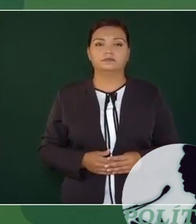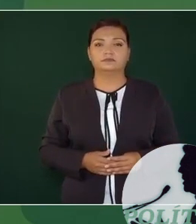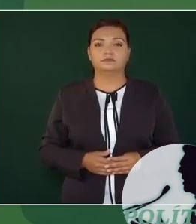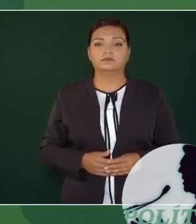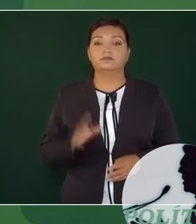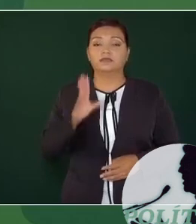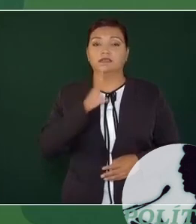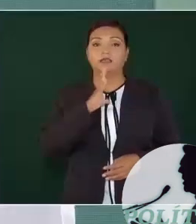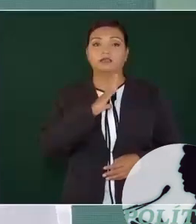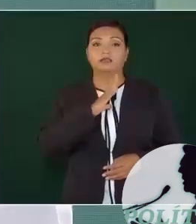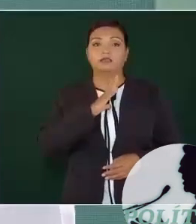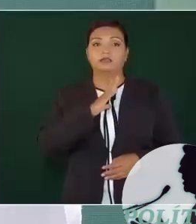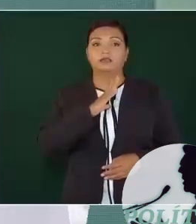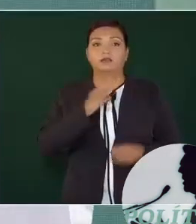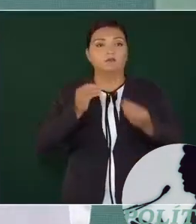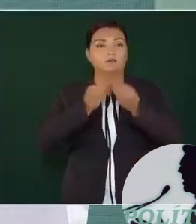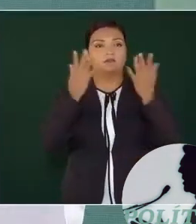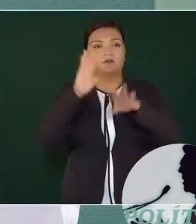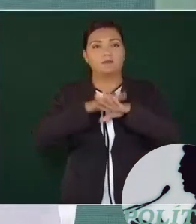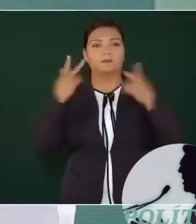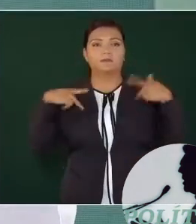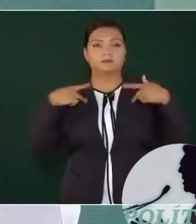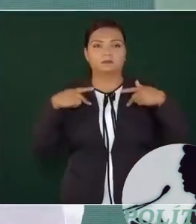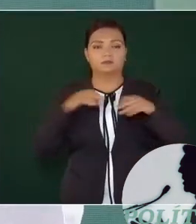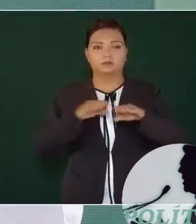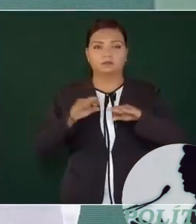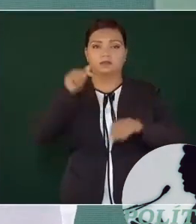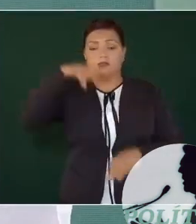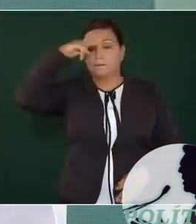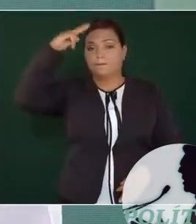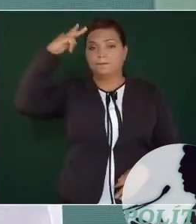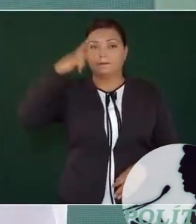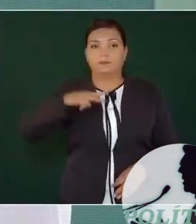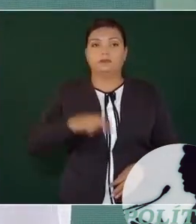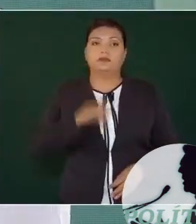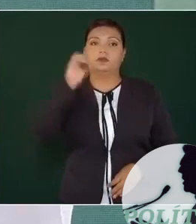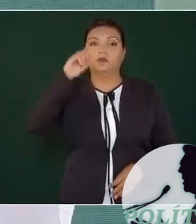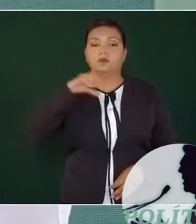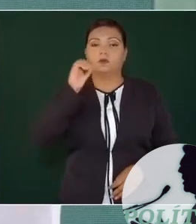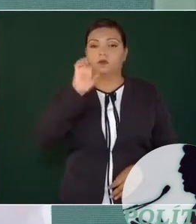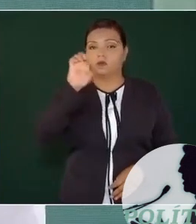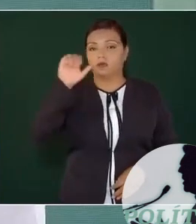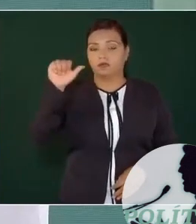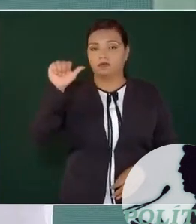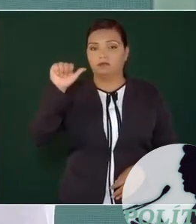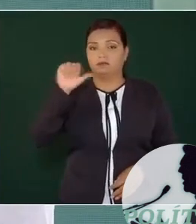Y hay muchísimos funcionarios aquí en México de la ONU, de la OEA.